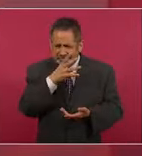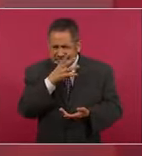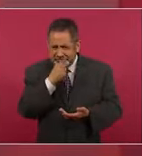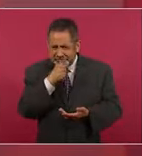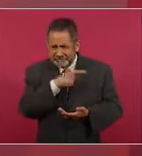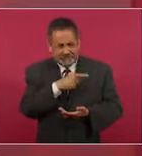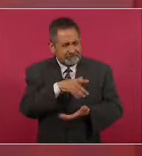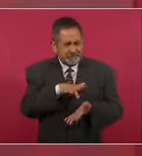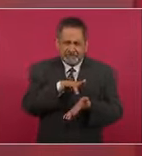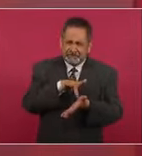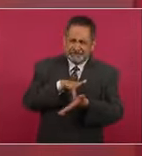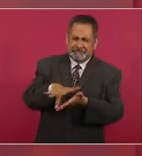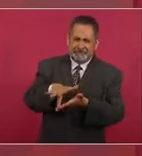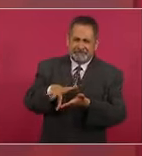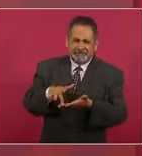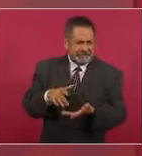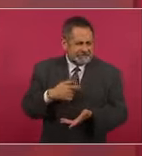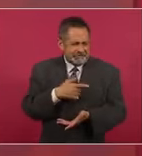apoyar